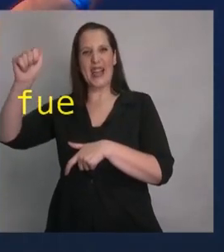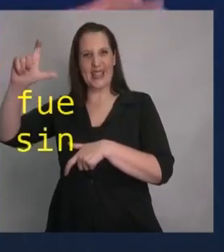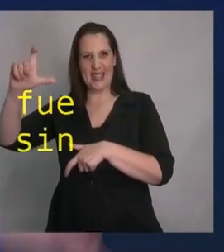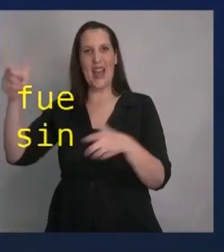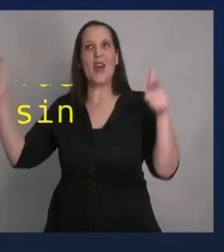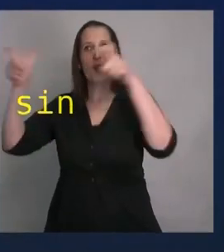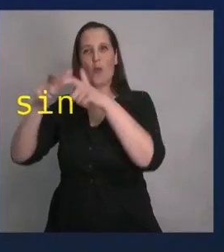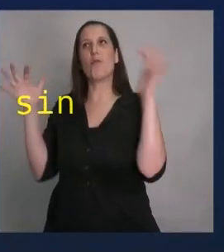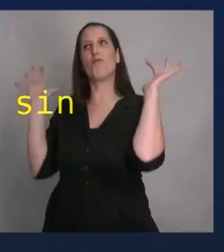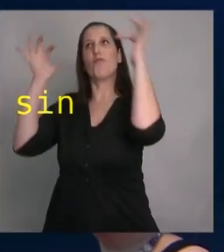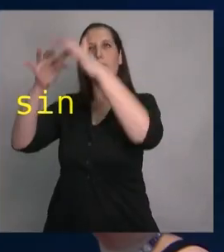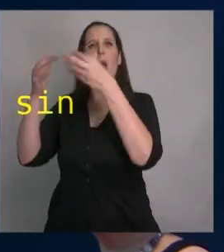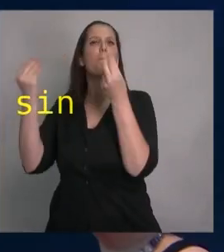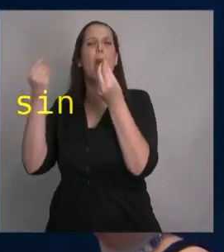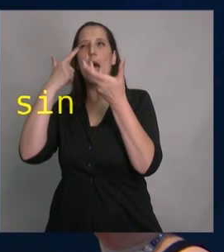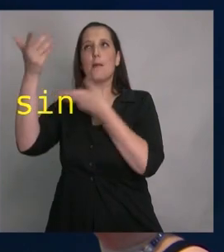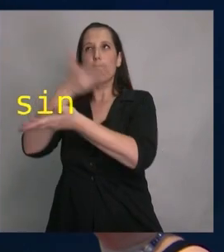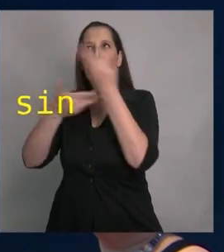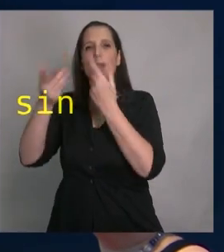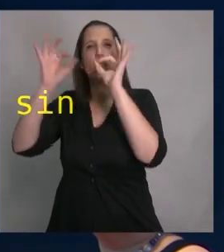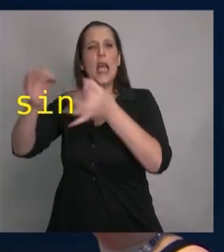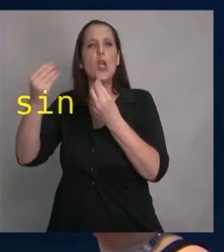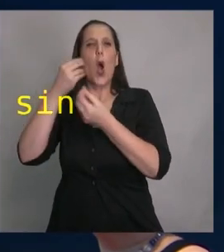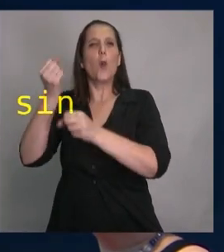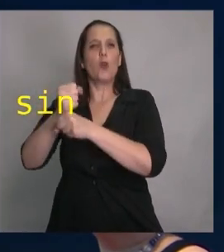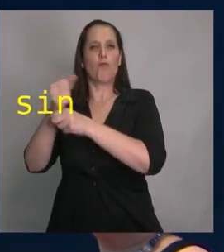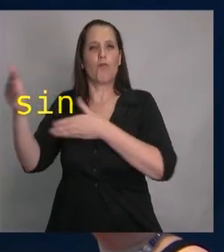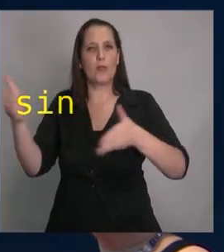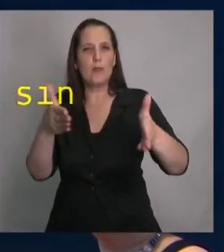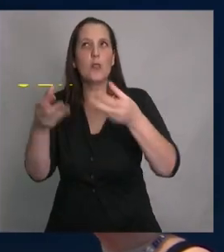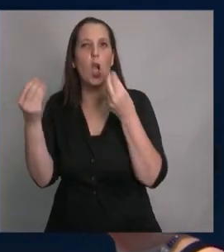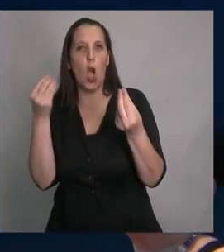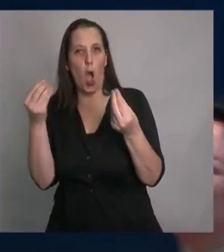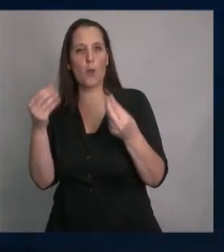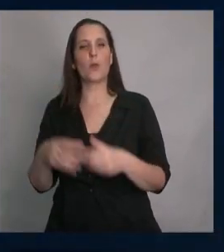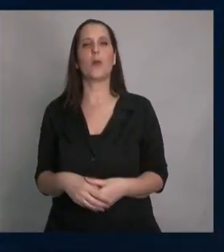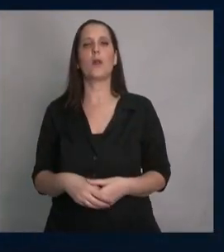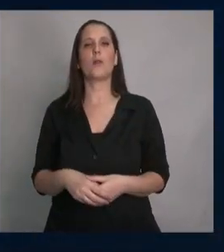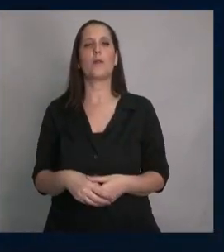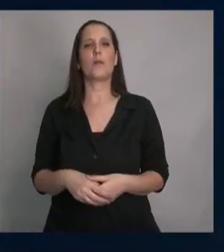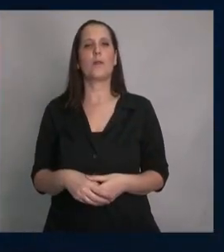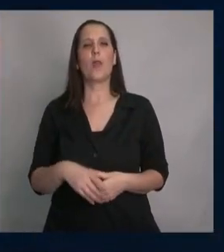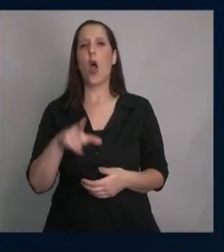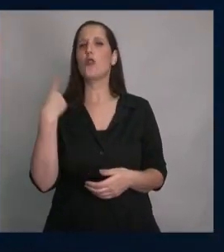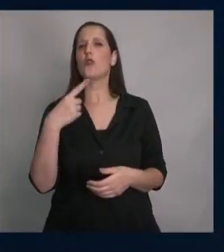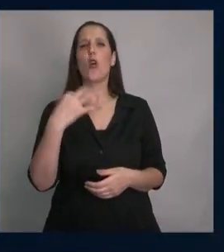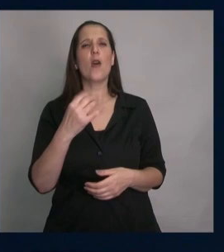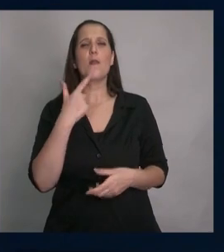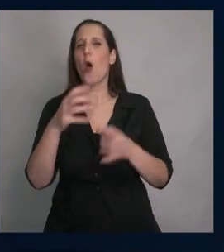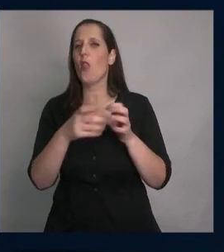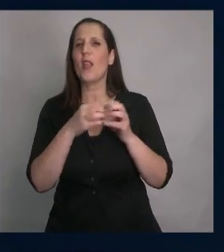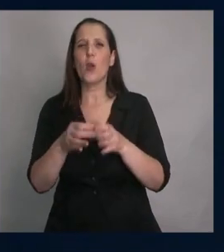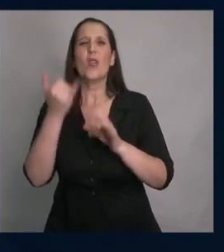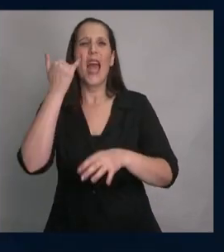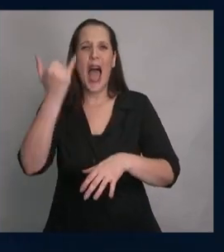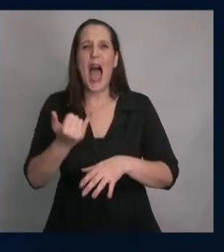propio camino. Hay que discutir problemas que existieron, problemas